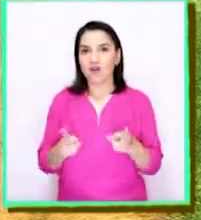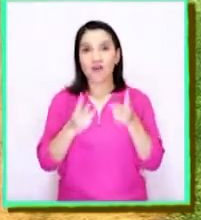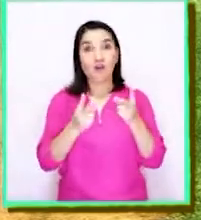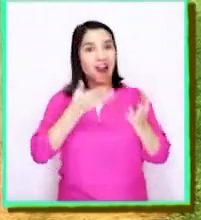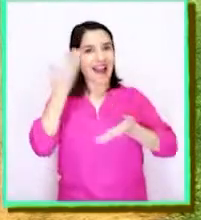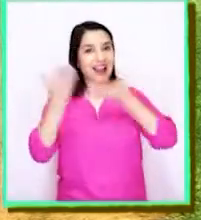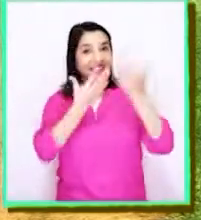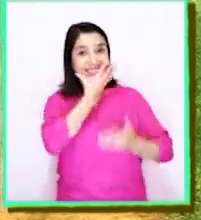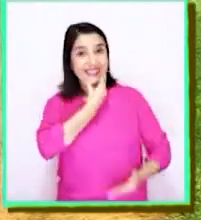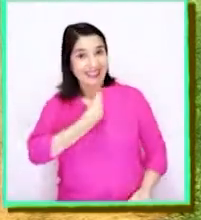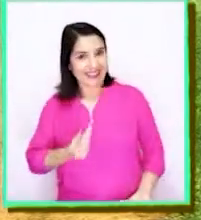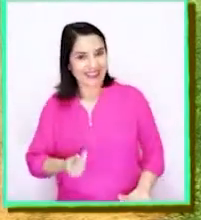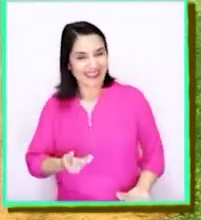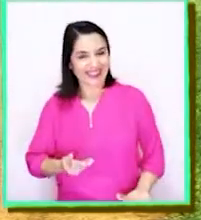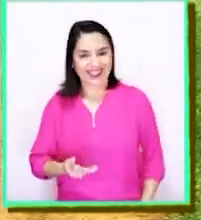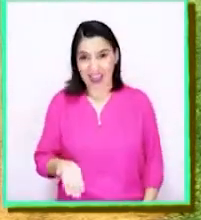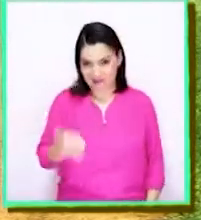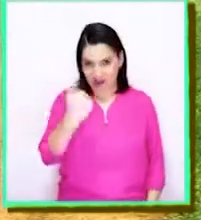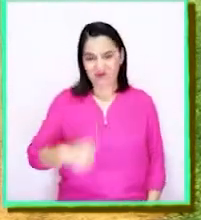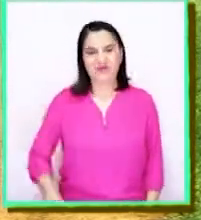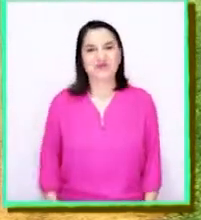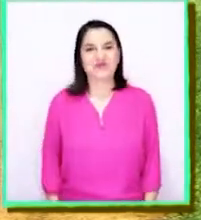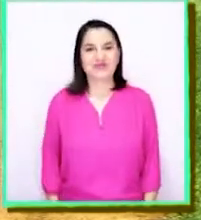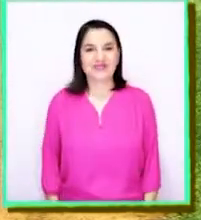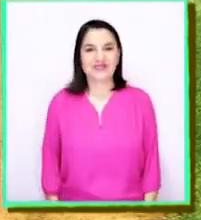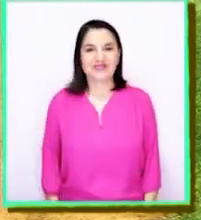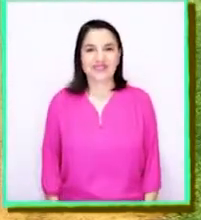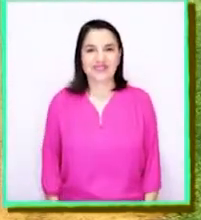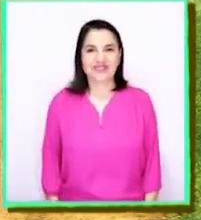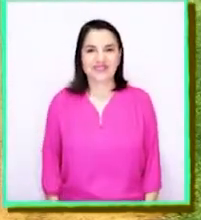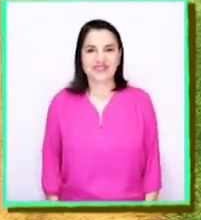una linda canción. ¡Vamos allá!